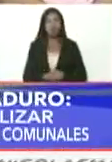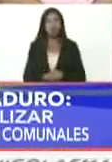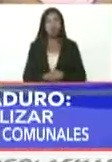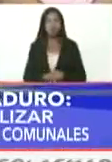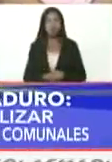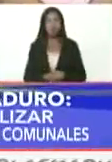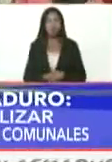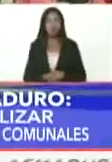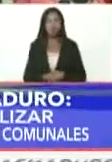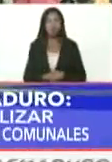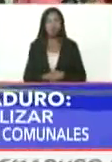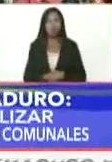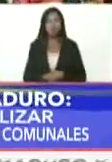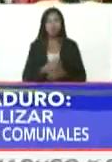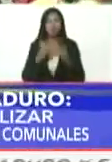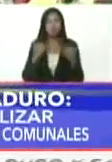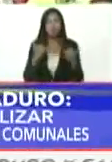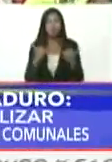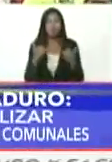Ahora,